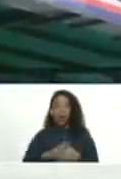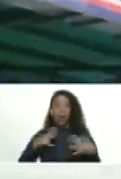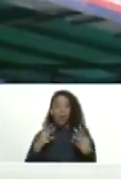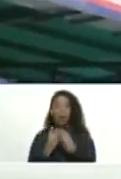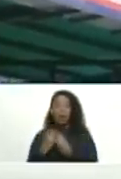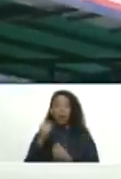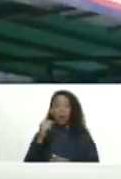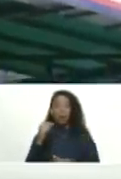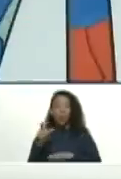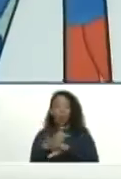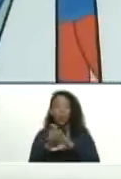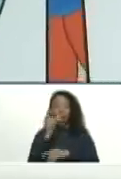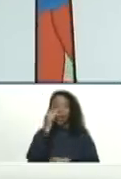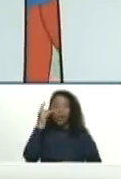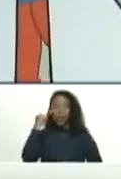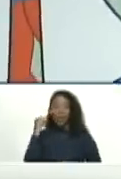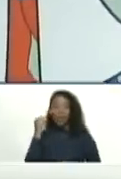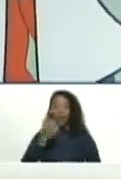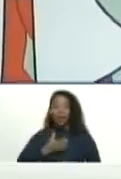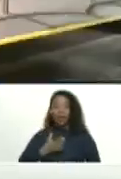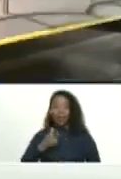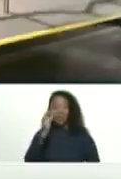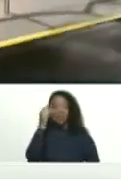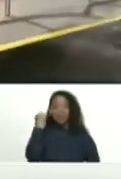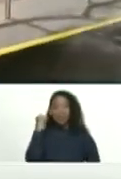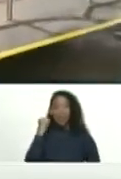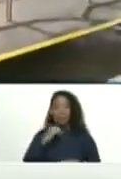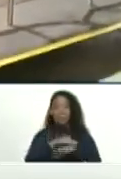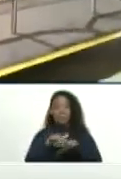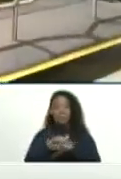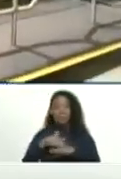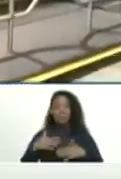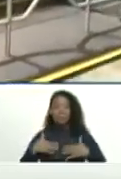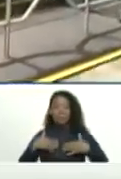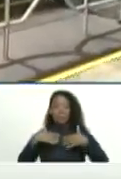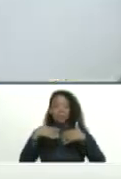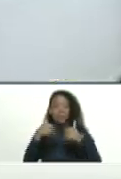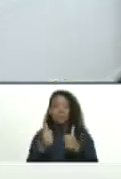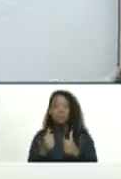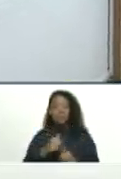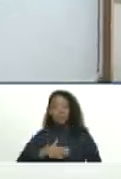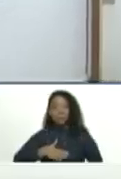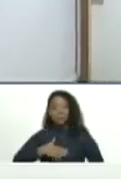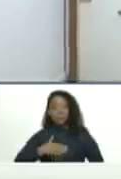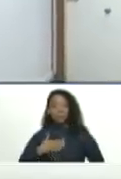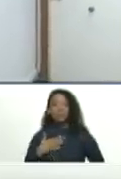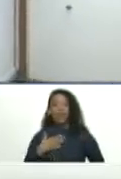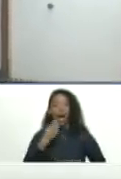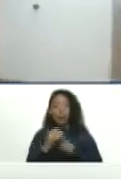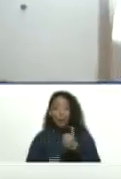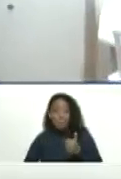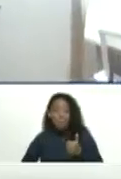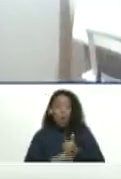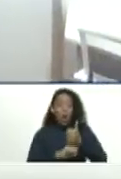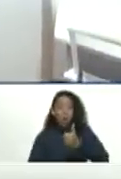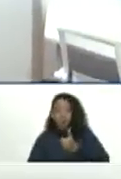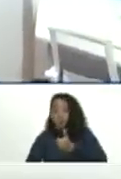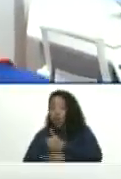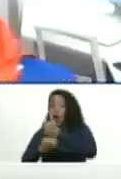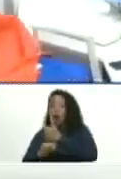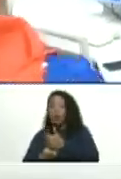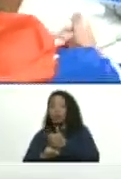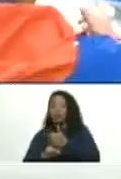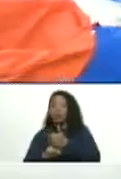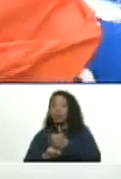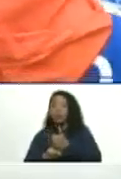gobernadoras, alcaldes, alcaldesas, ministra de salud, nosotros podamos darle un impulso y un empuje